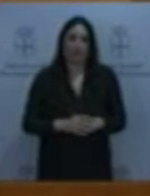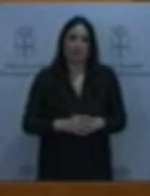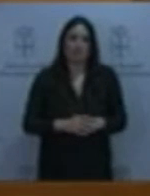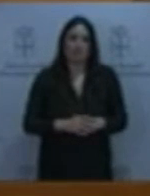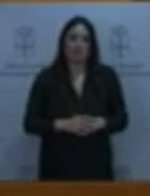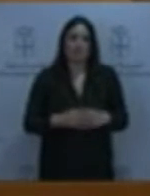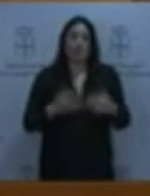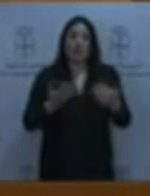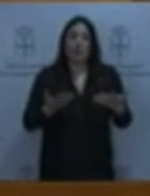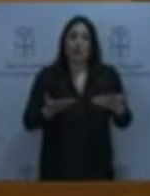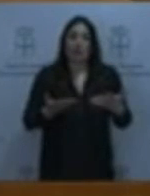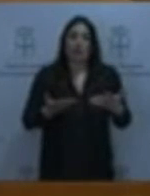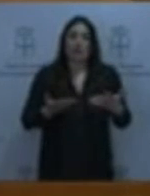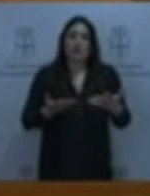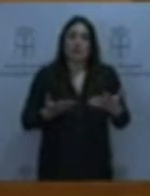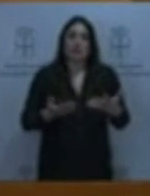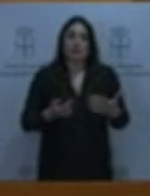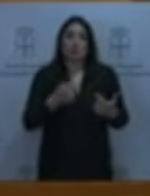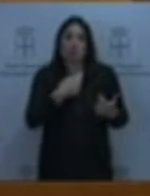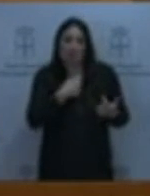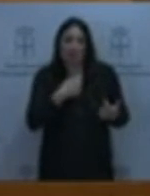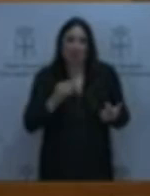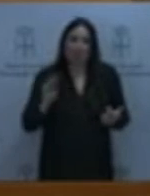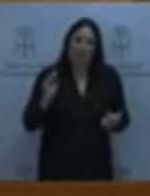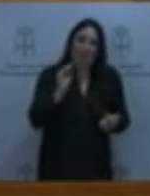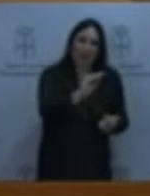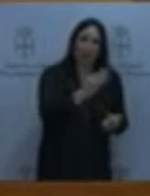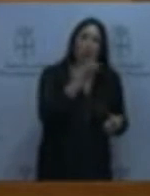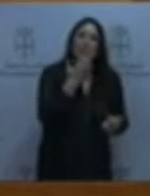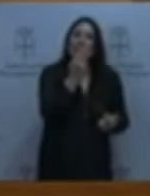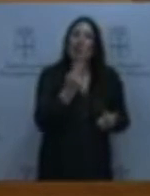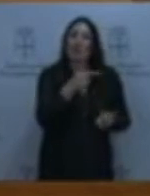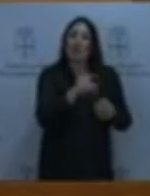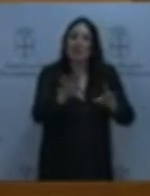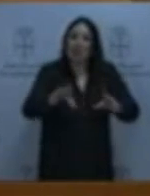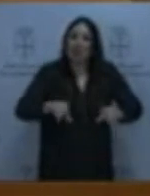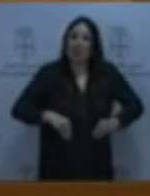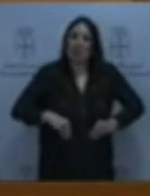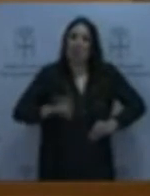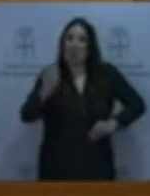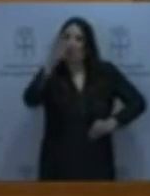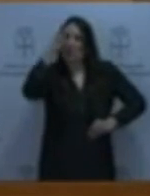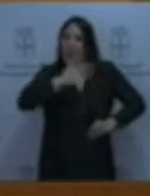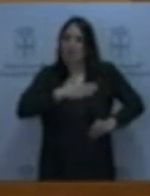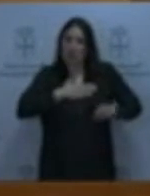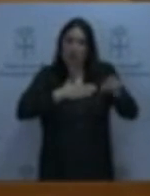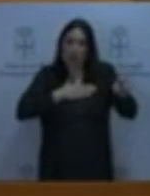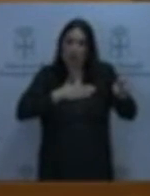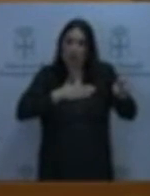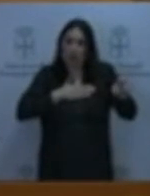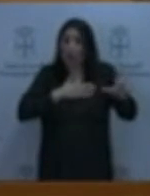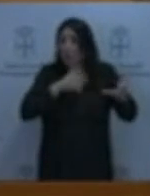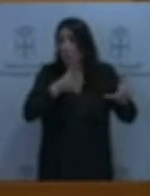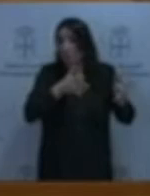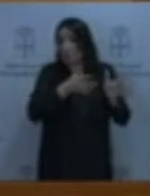Por tanto, yo le pregunto si asumir ese compromiso fue una iniciativa solo suya o responde a una